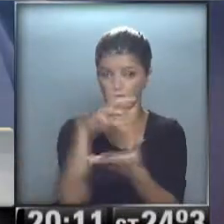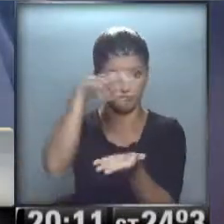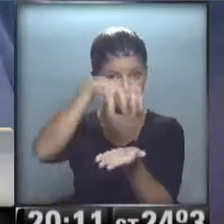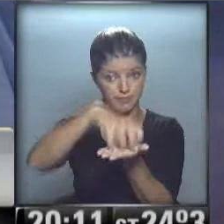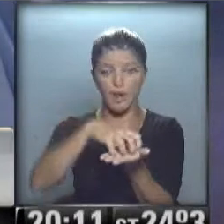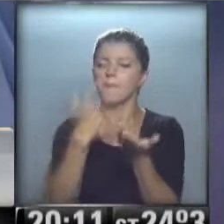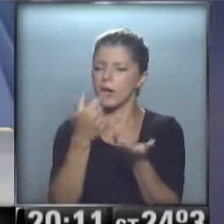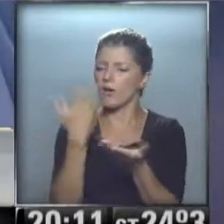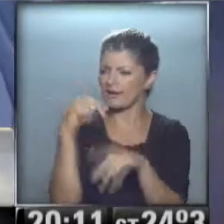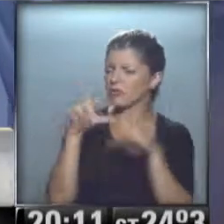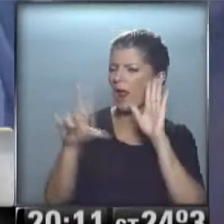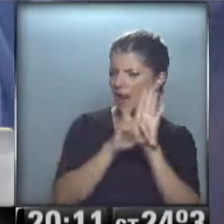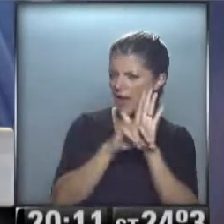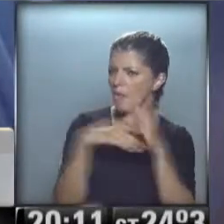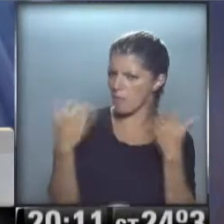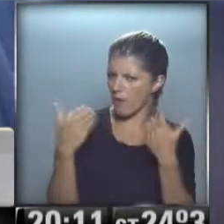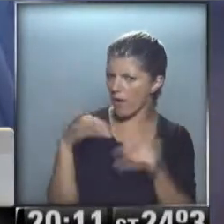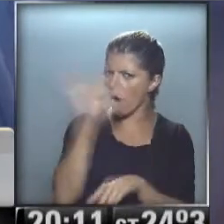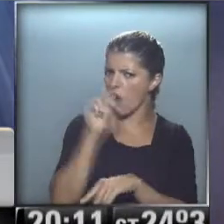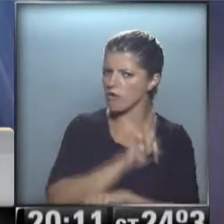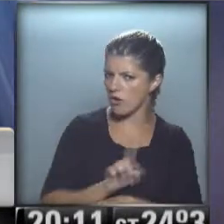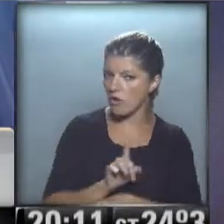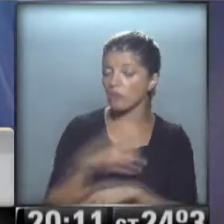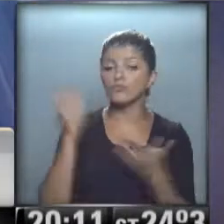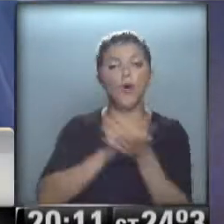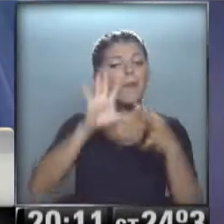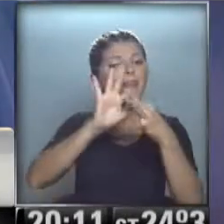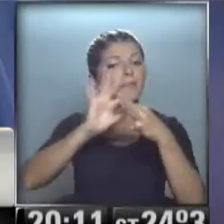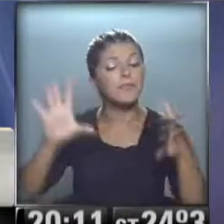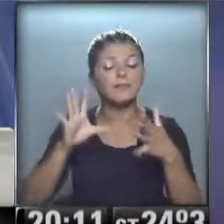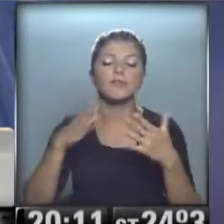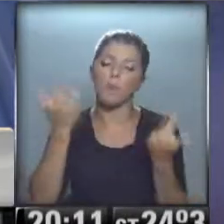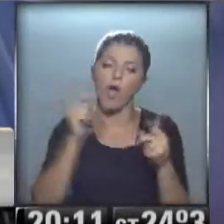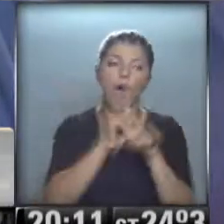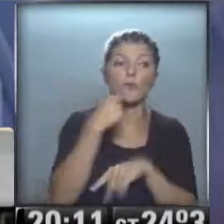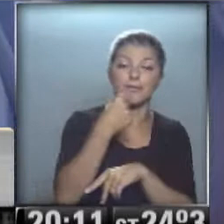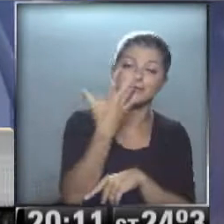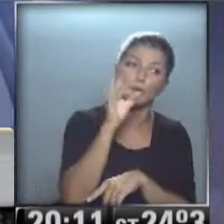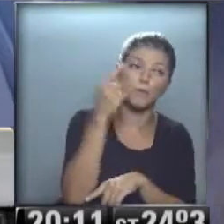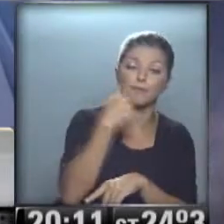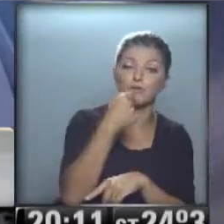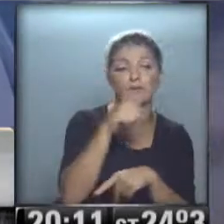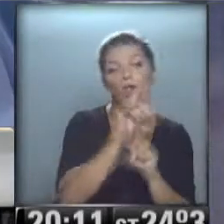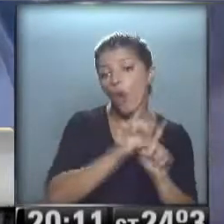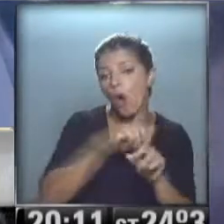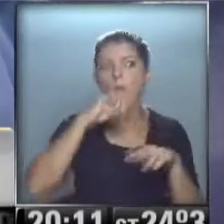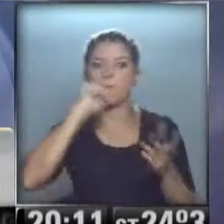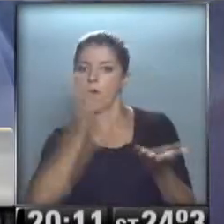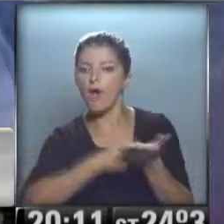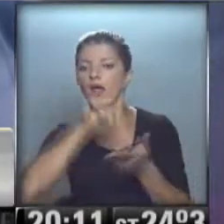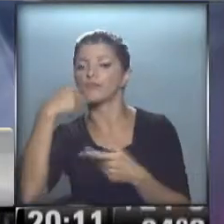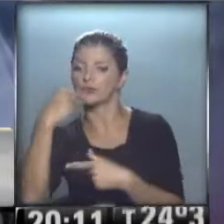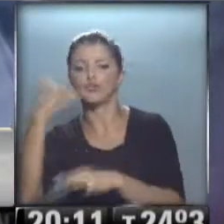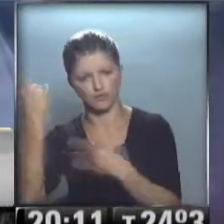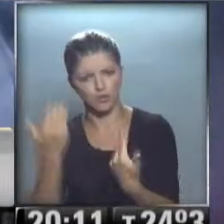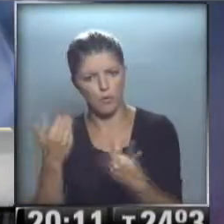de un país declare la independencia. Y sobre eso, como siempre, la mitad de la biblioteca dice una cosa, la mitad de la biblioteca dice otra. Y en realidad